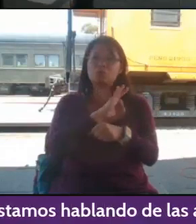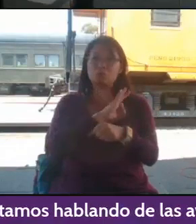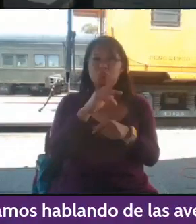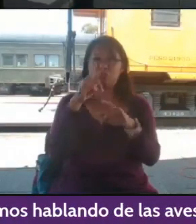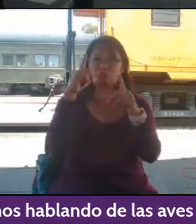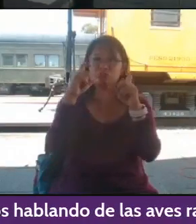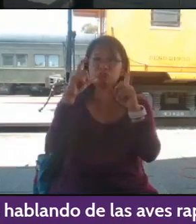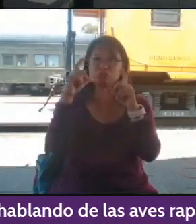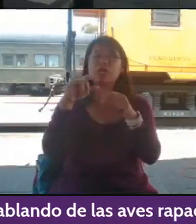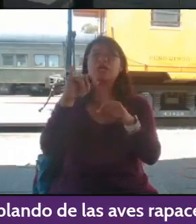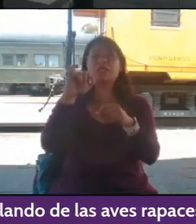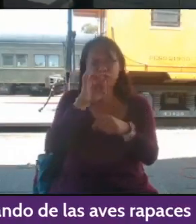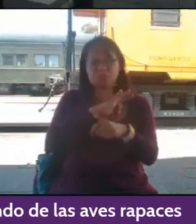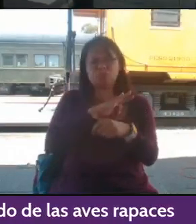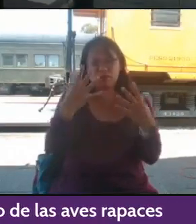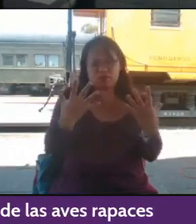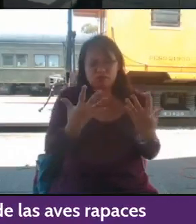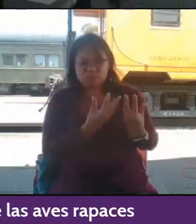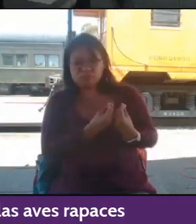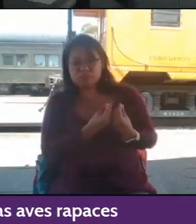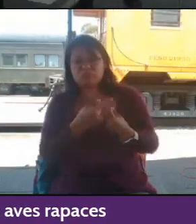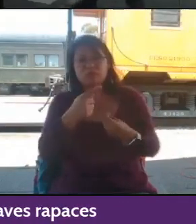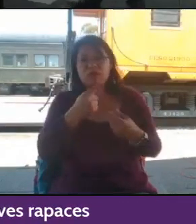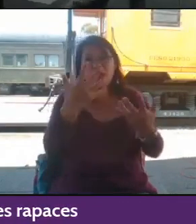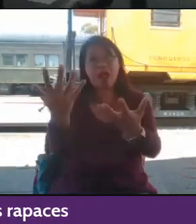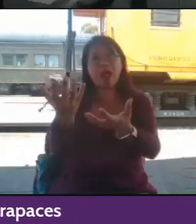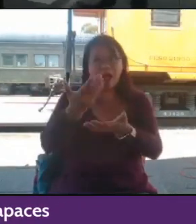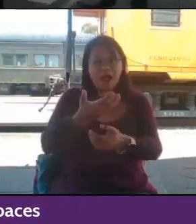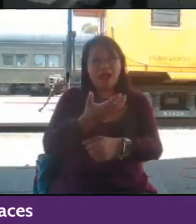las aves, sí, no cargándolas, pero sí para acercar ahorita que terminemos.